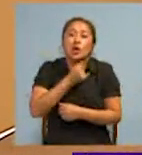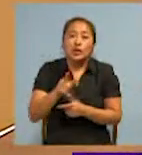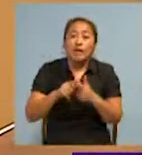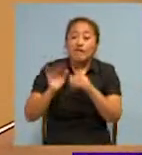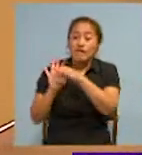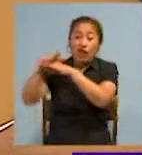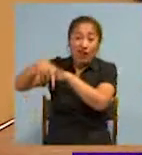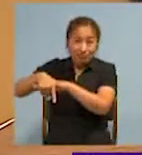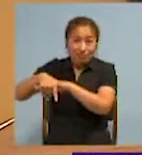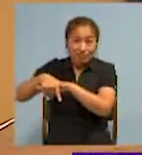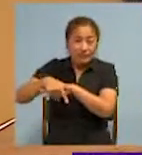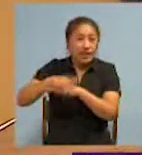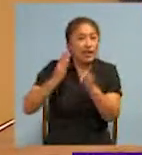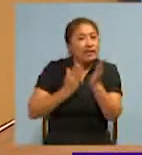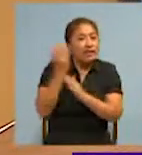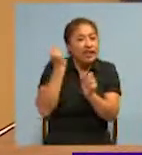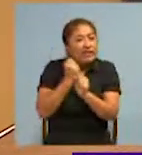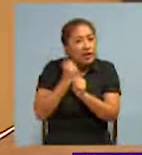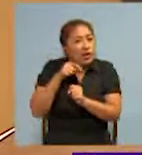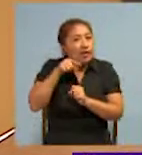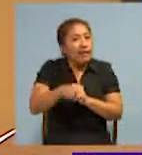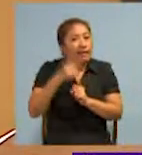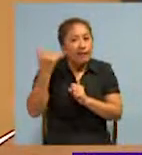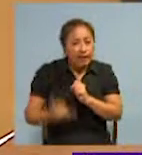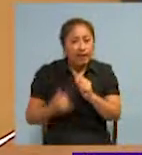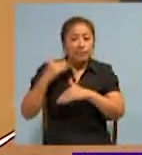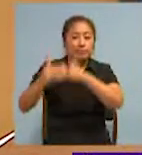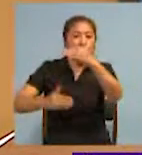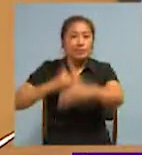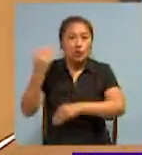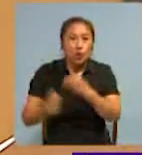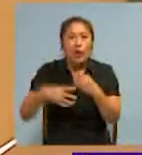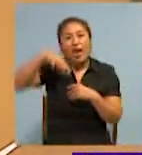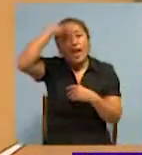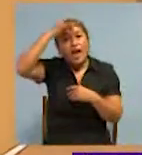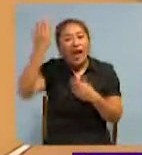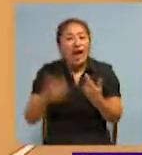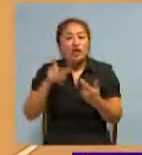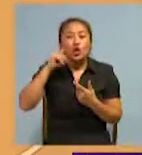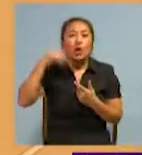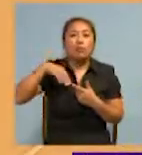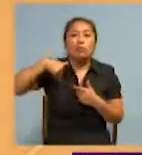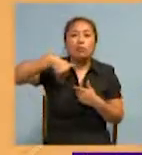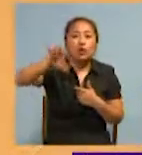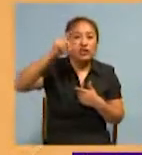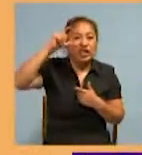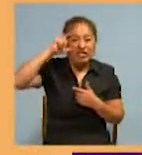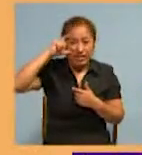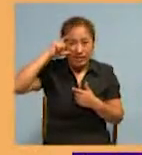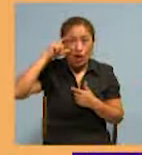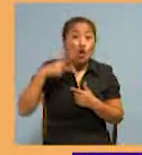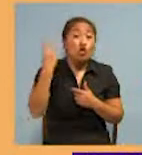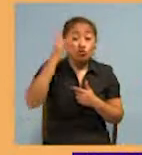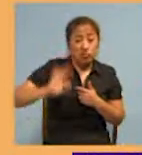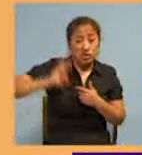volcán cuáles son los trabajos que se han realizado y qué es lo que se va a hacer se va a hacer una se va a hacer algo el próximo 10 de enero que se cumplen estos dos